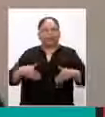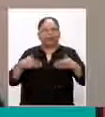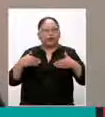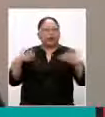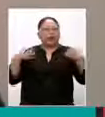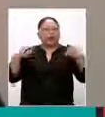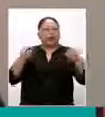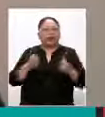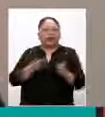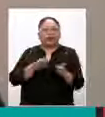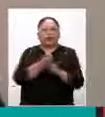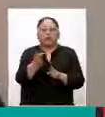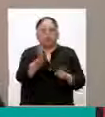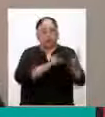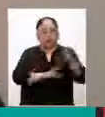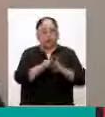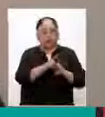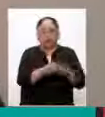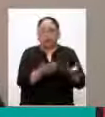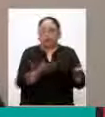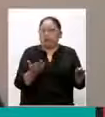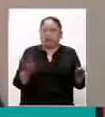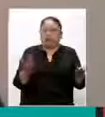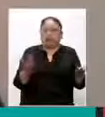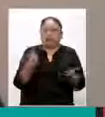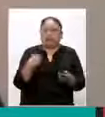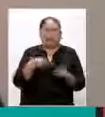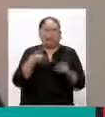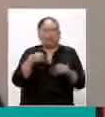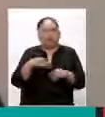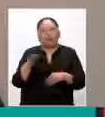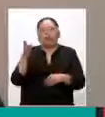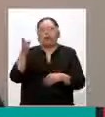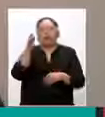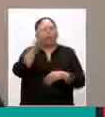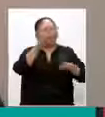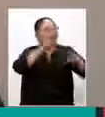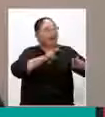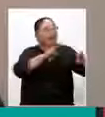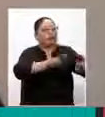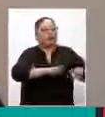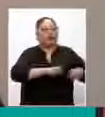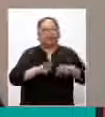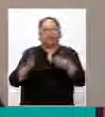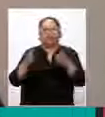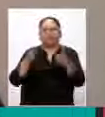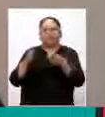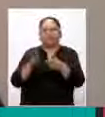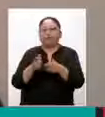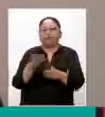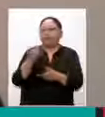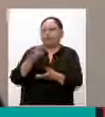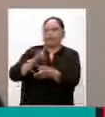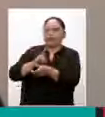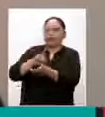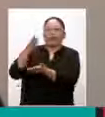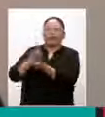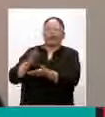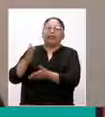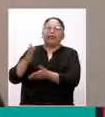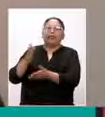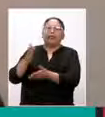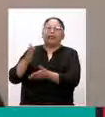población, porque reitero, consideramos que es una medida arbitraria, consideramos que ha sido una medida desproporcional y que no